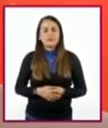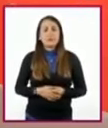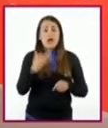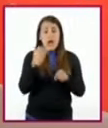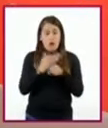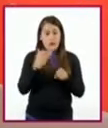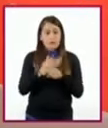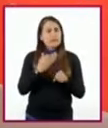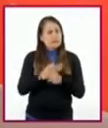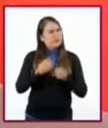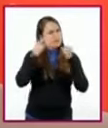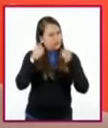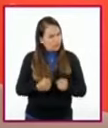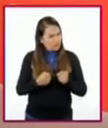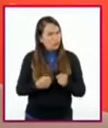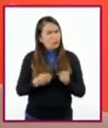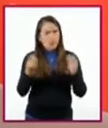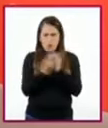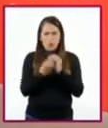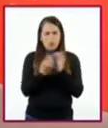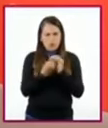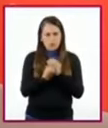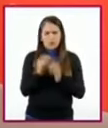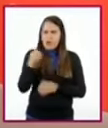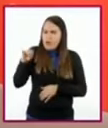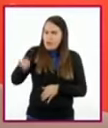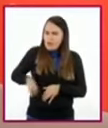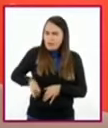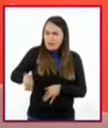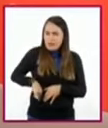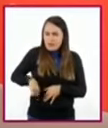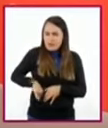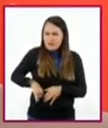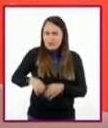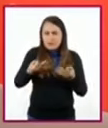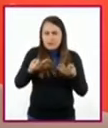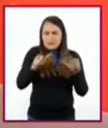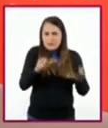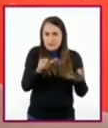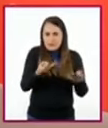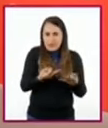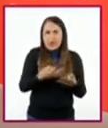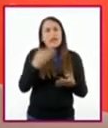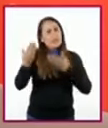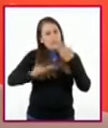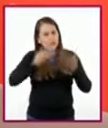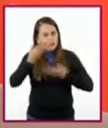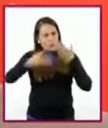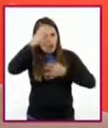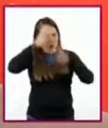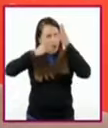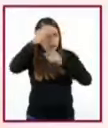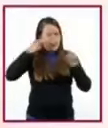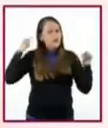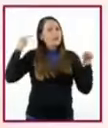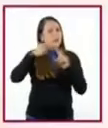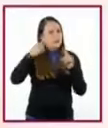seguros de que esta sesión les interesará, ya que continuaremos con el estudio del aprendizaje esperado.